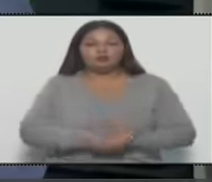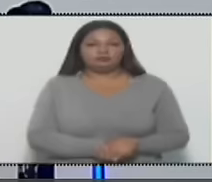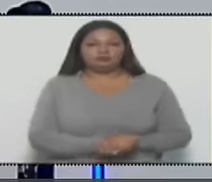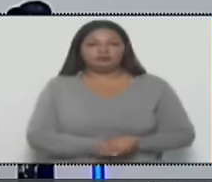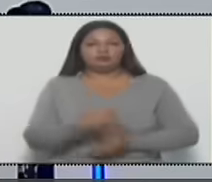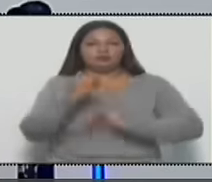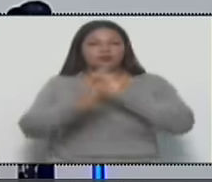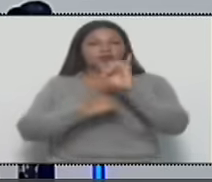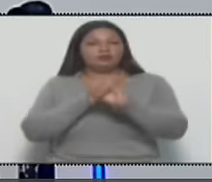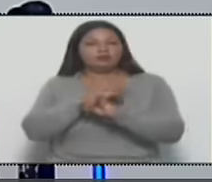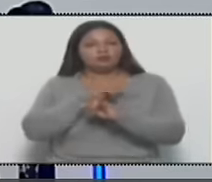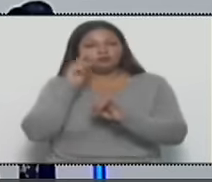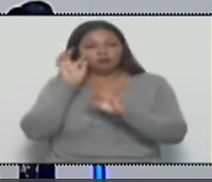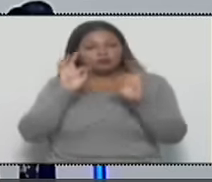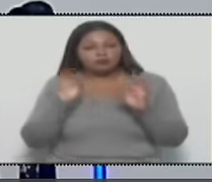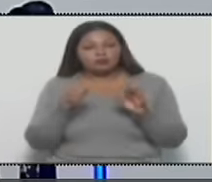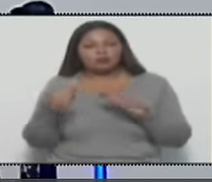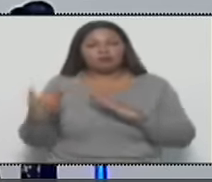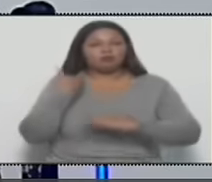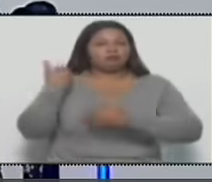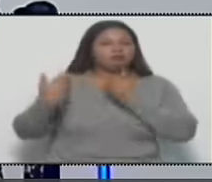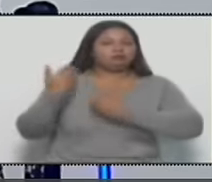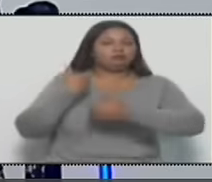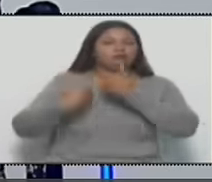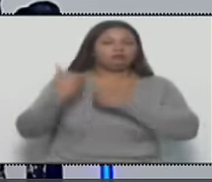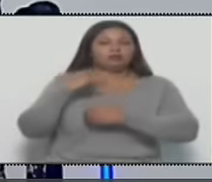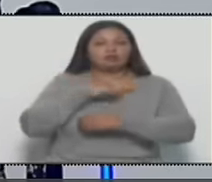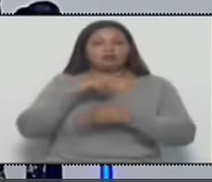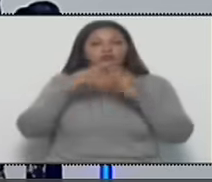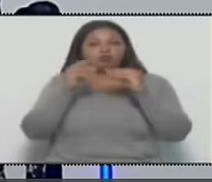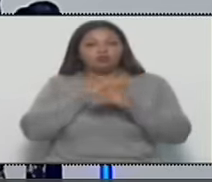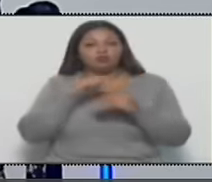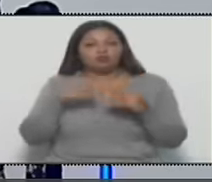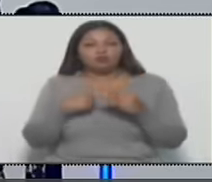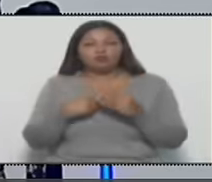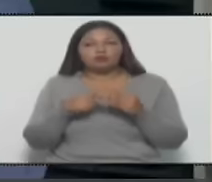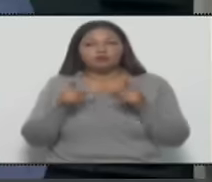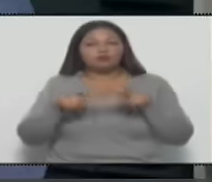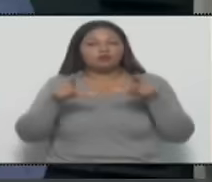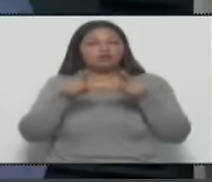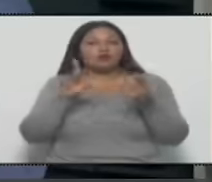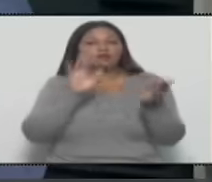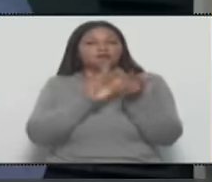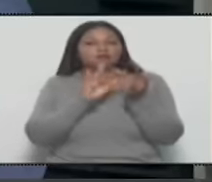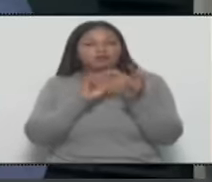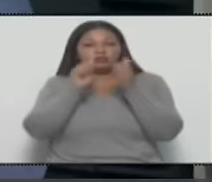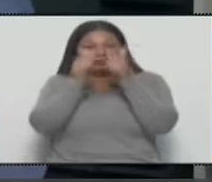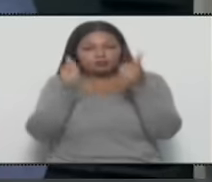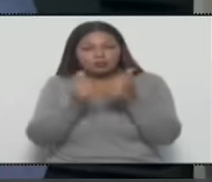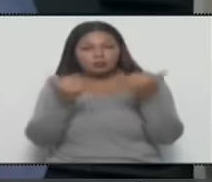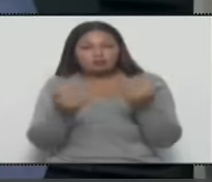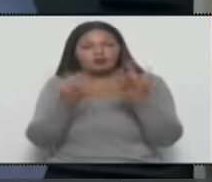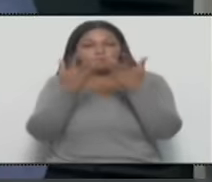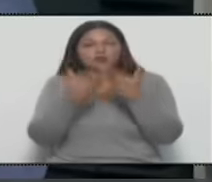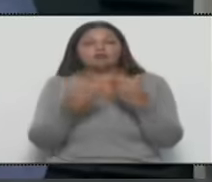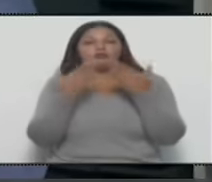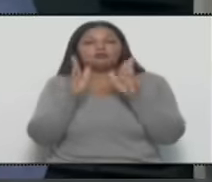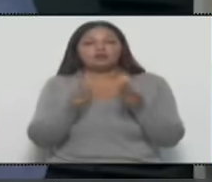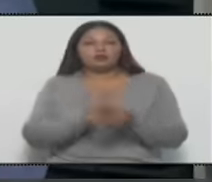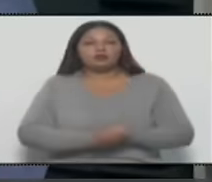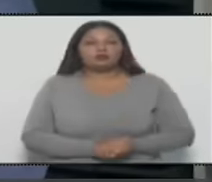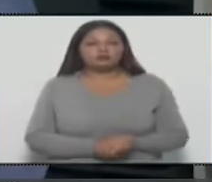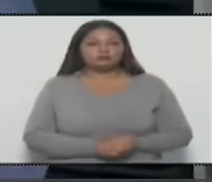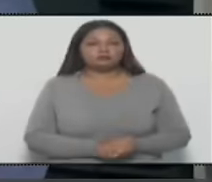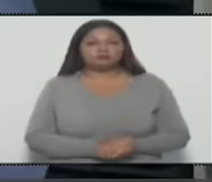internacionales, que han estado atacando a todos nuestros portales web o nuestros sistemas de la administración pública, que